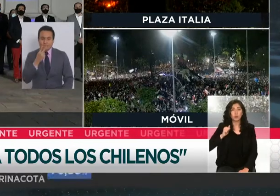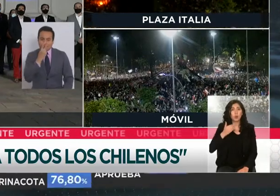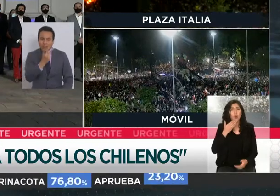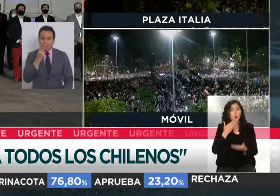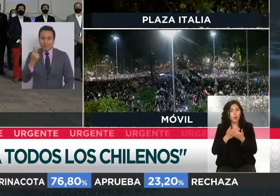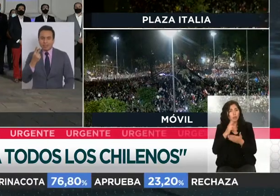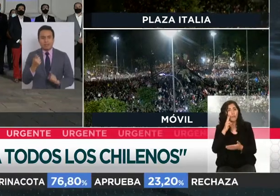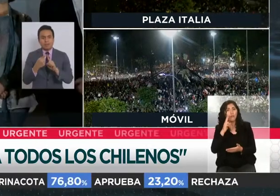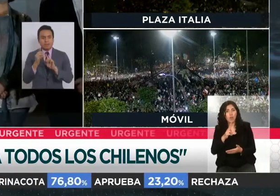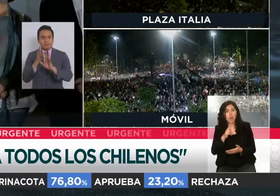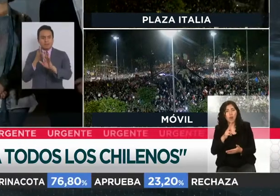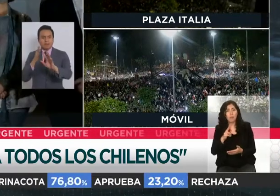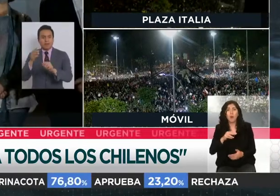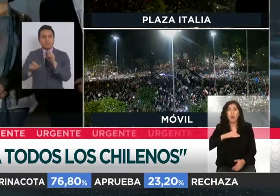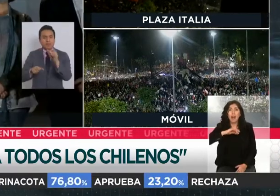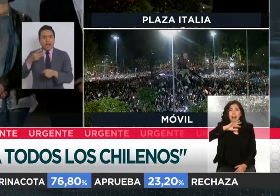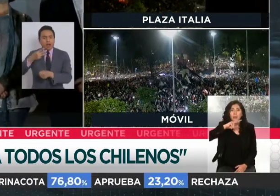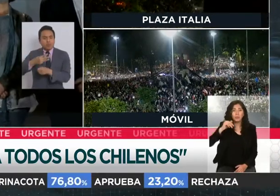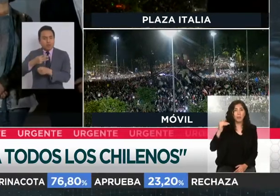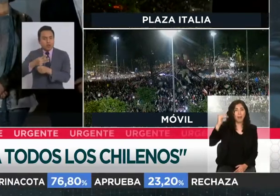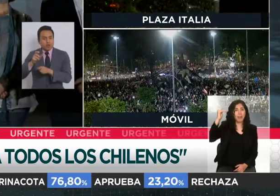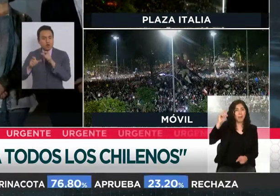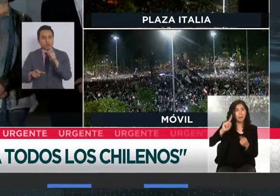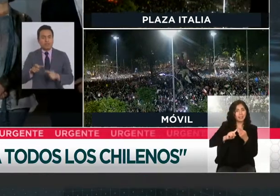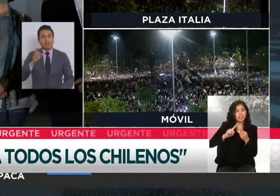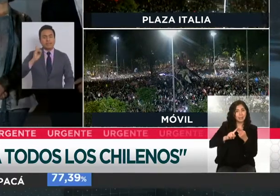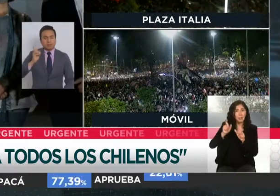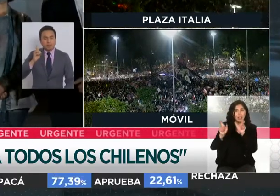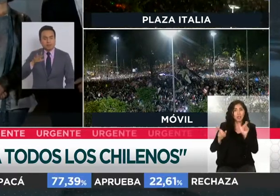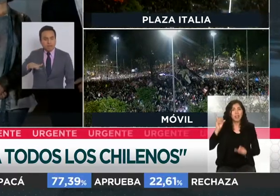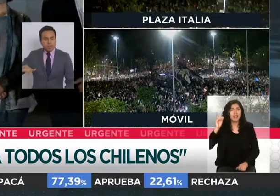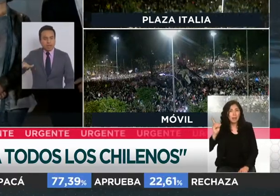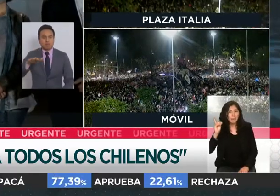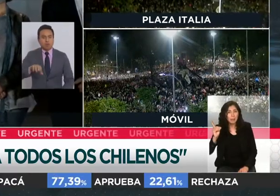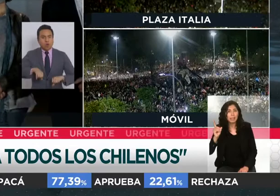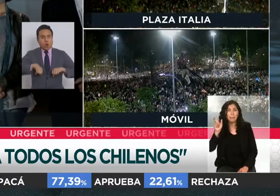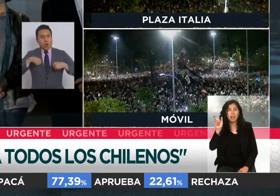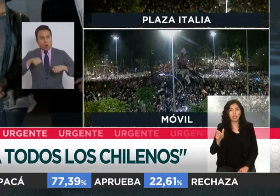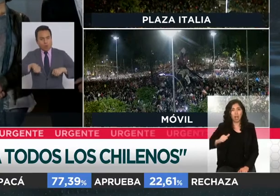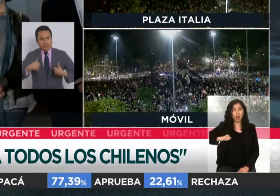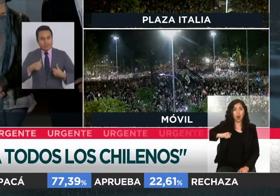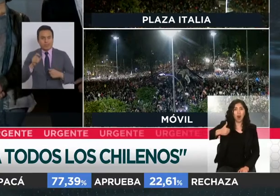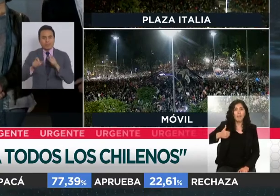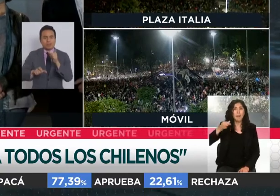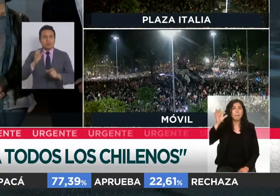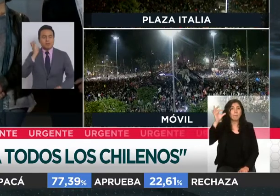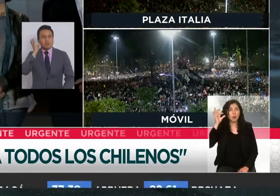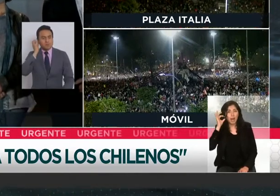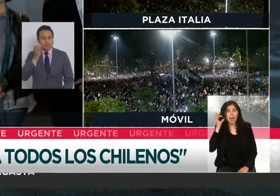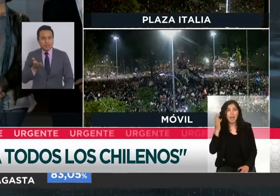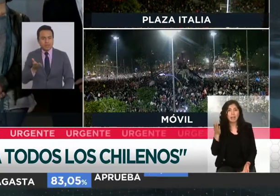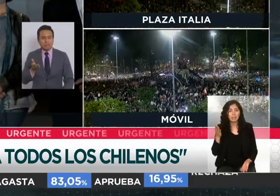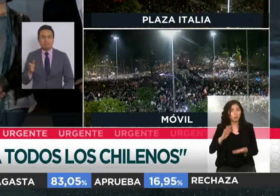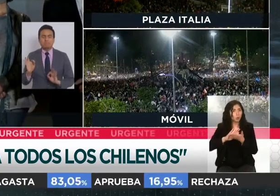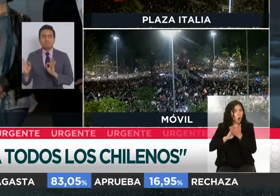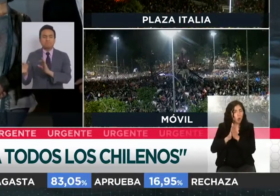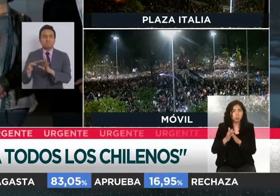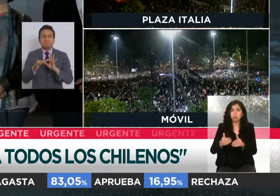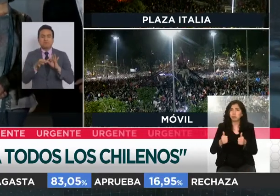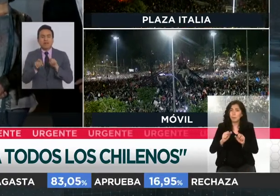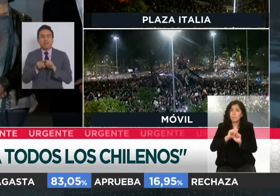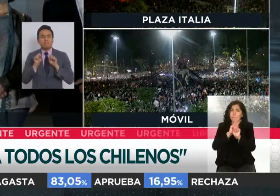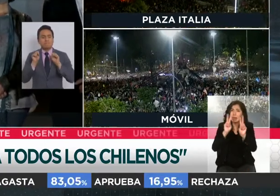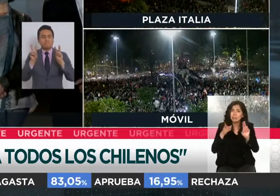cómo participaban los adultos mayores, los discapacitados, los jóvenes, las mujeres, con armonía y con